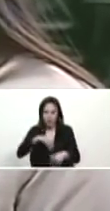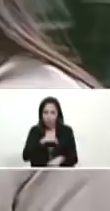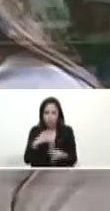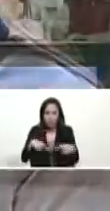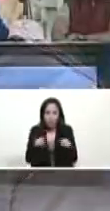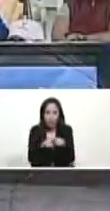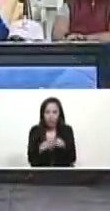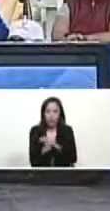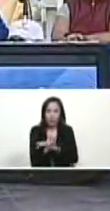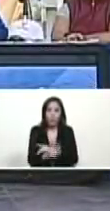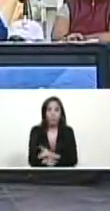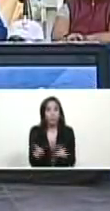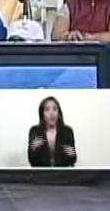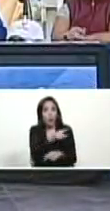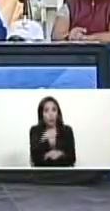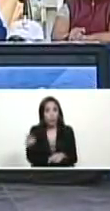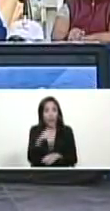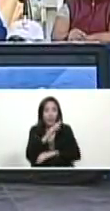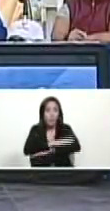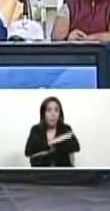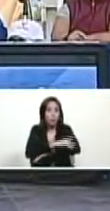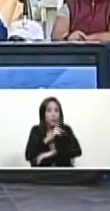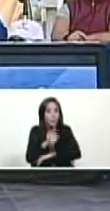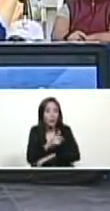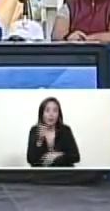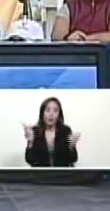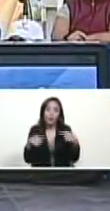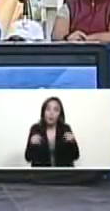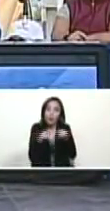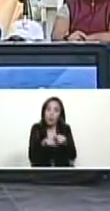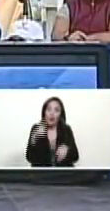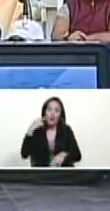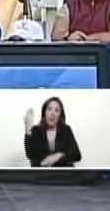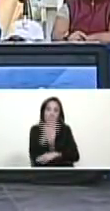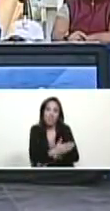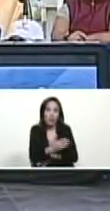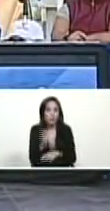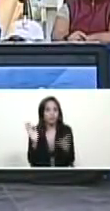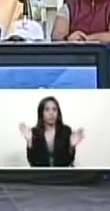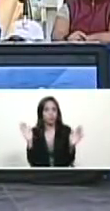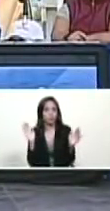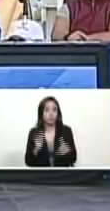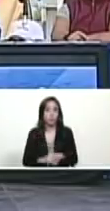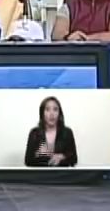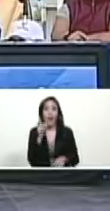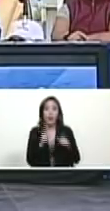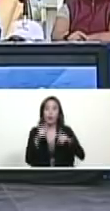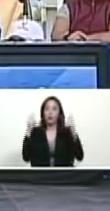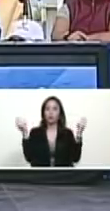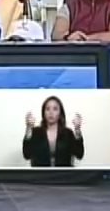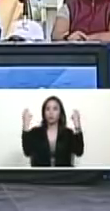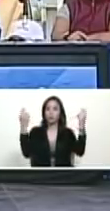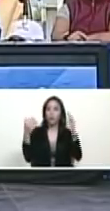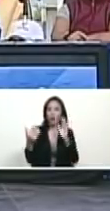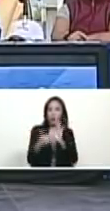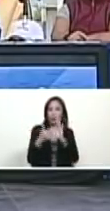El que obra mal, le va mal. Todos esos que hacen campaña sucia contra Venezuela